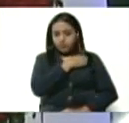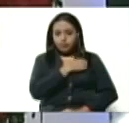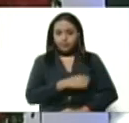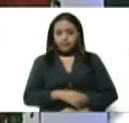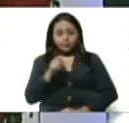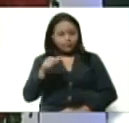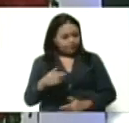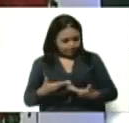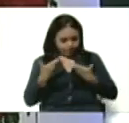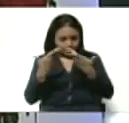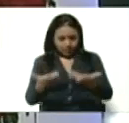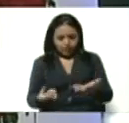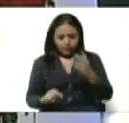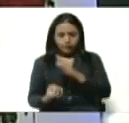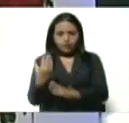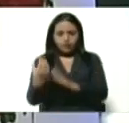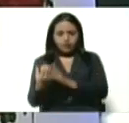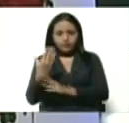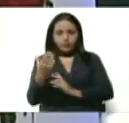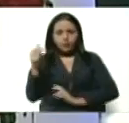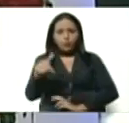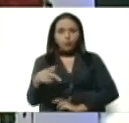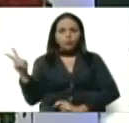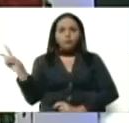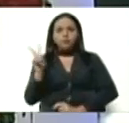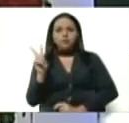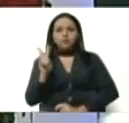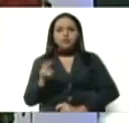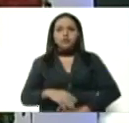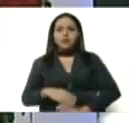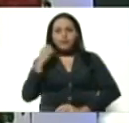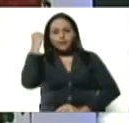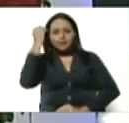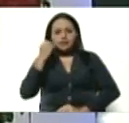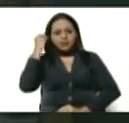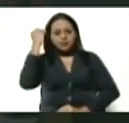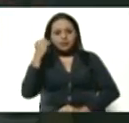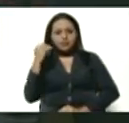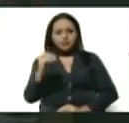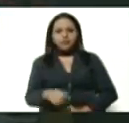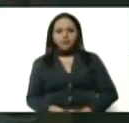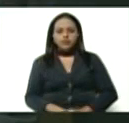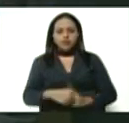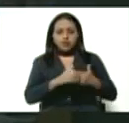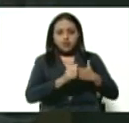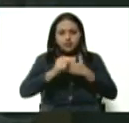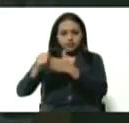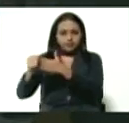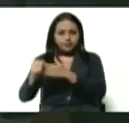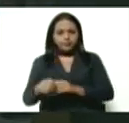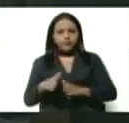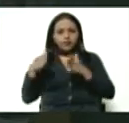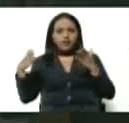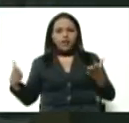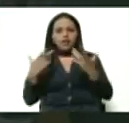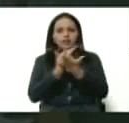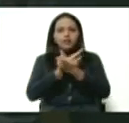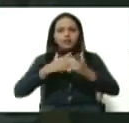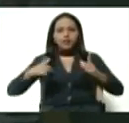Hoy, en Venezuela, el pensamiento y el legado del gran